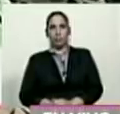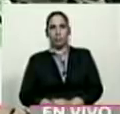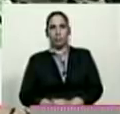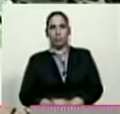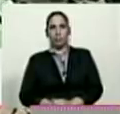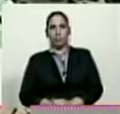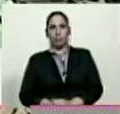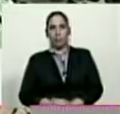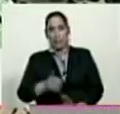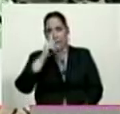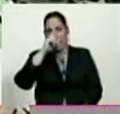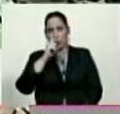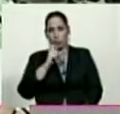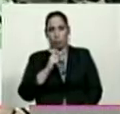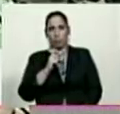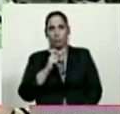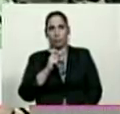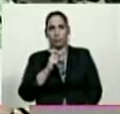en el año